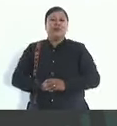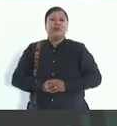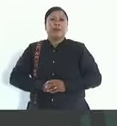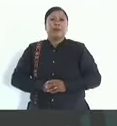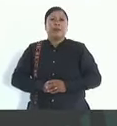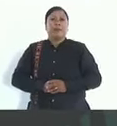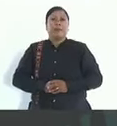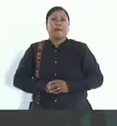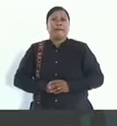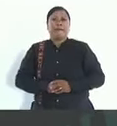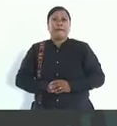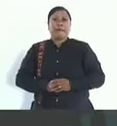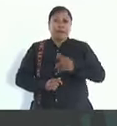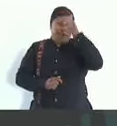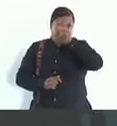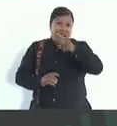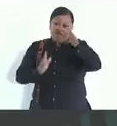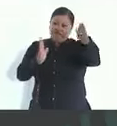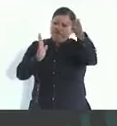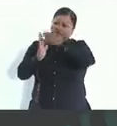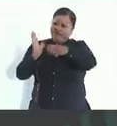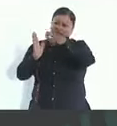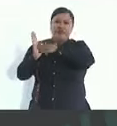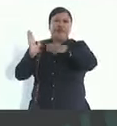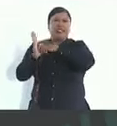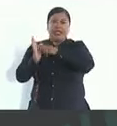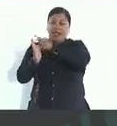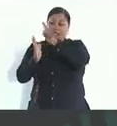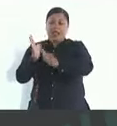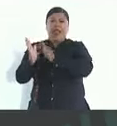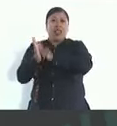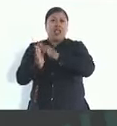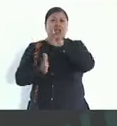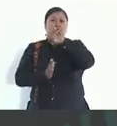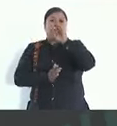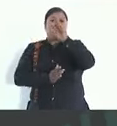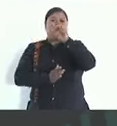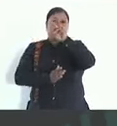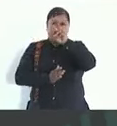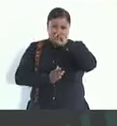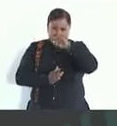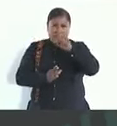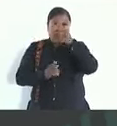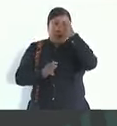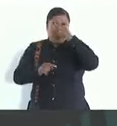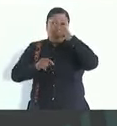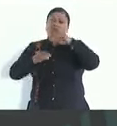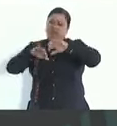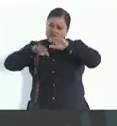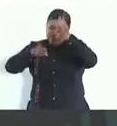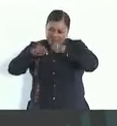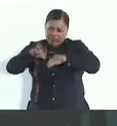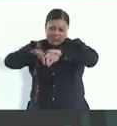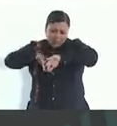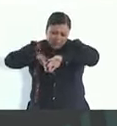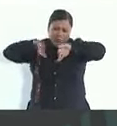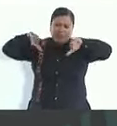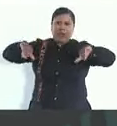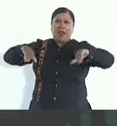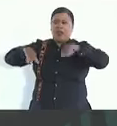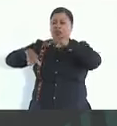al proclamar las leyes de reforma y con ello lograr la separación del poder eclesiástico del